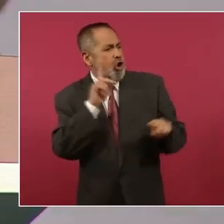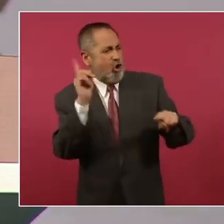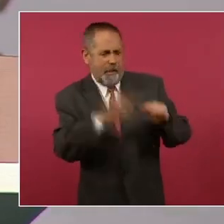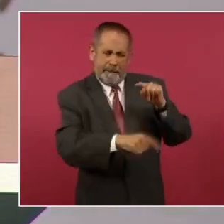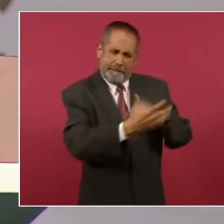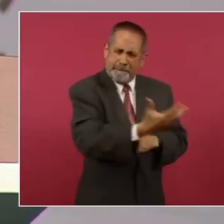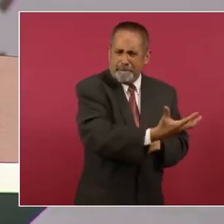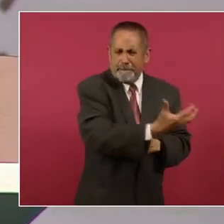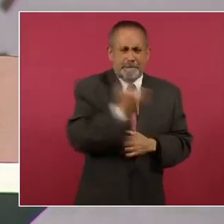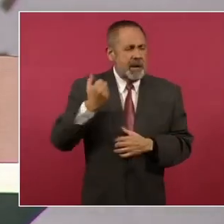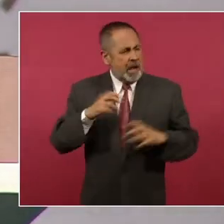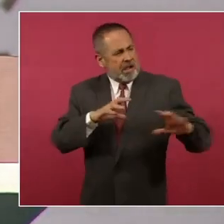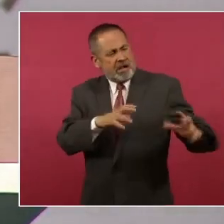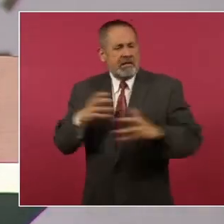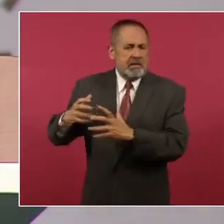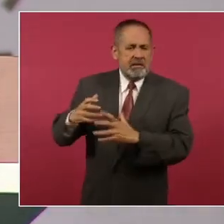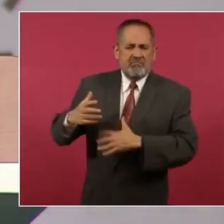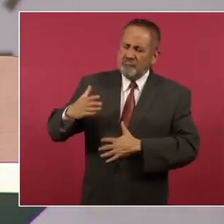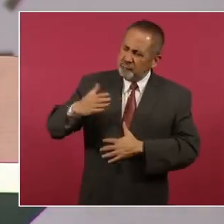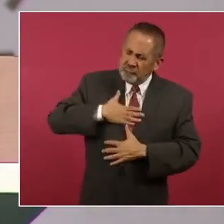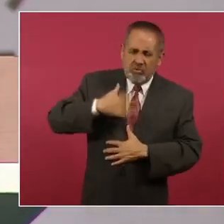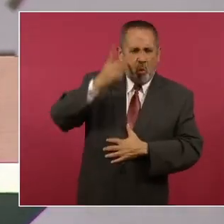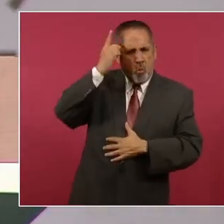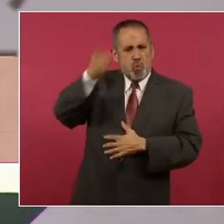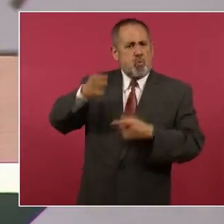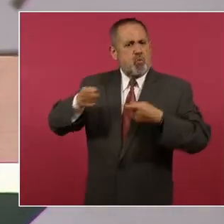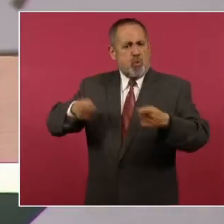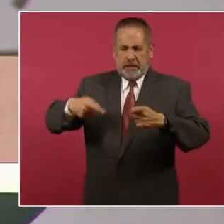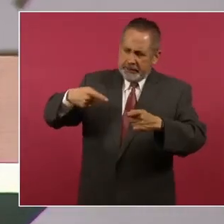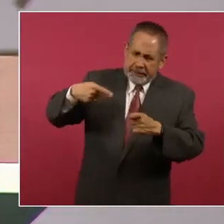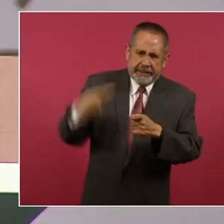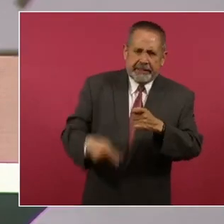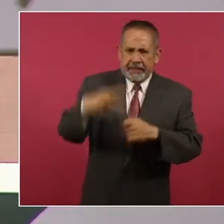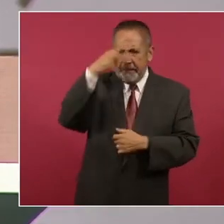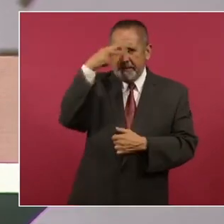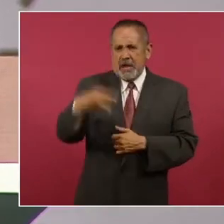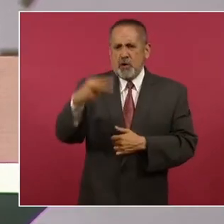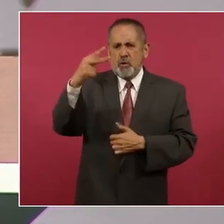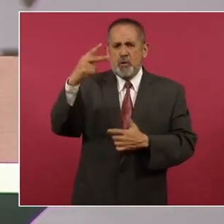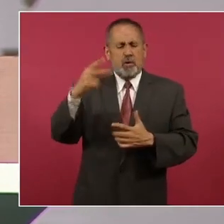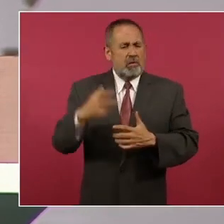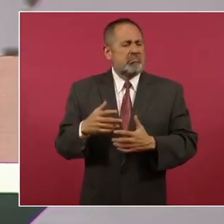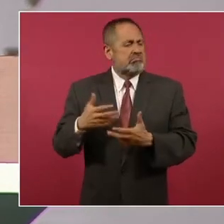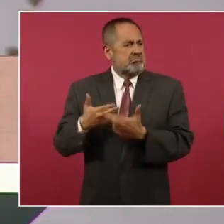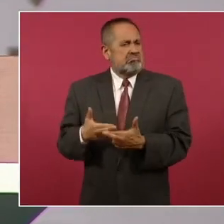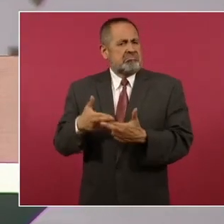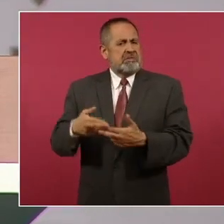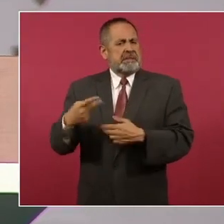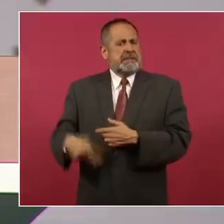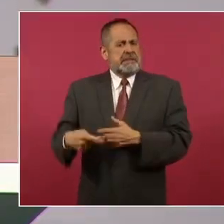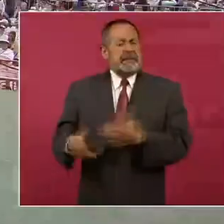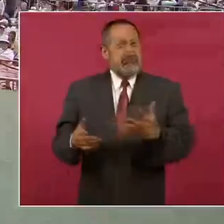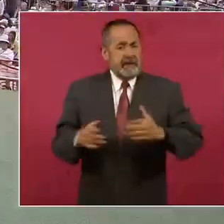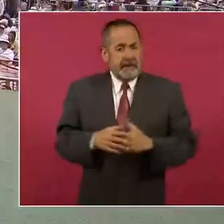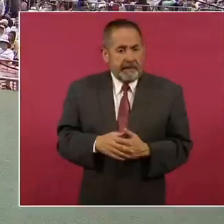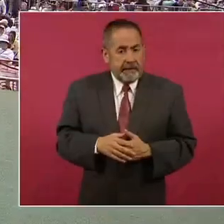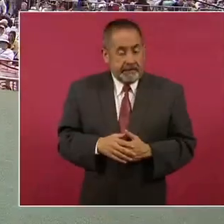reintegrando a su dominio la riqueza petrolera, que según